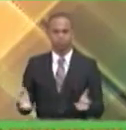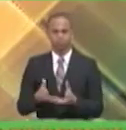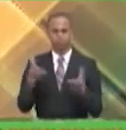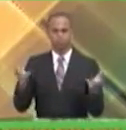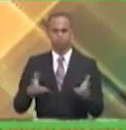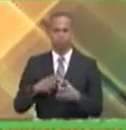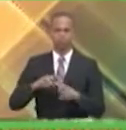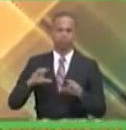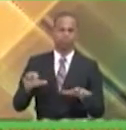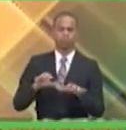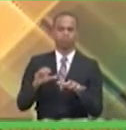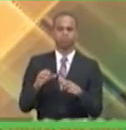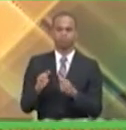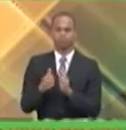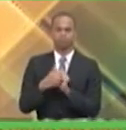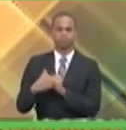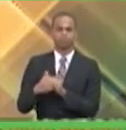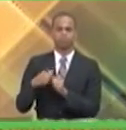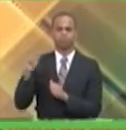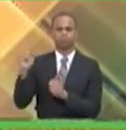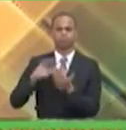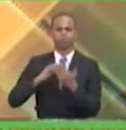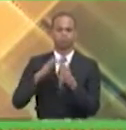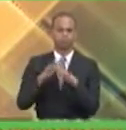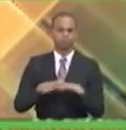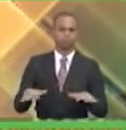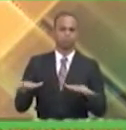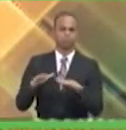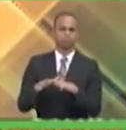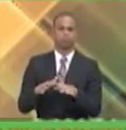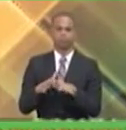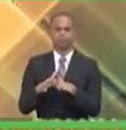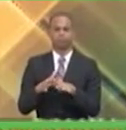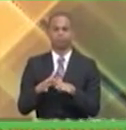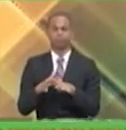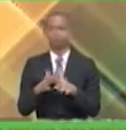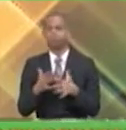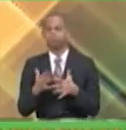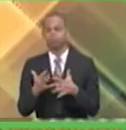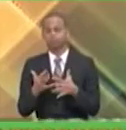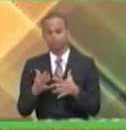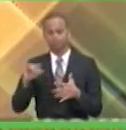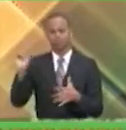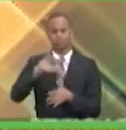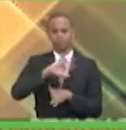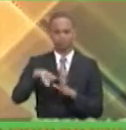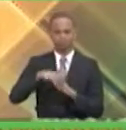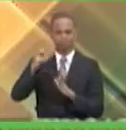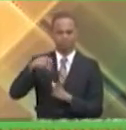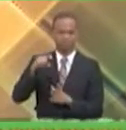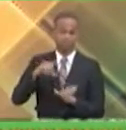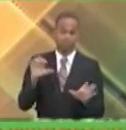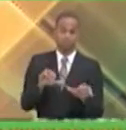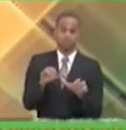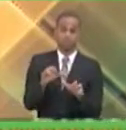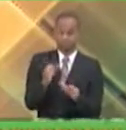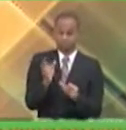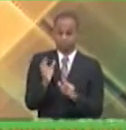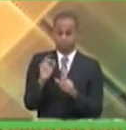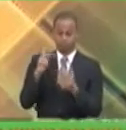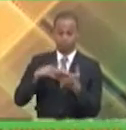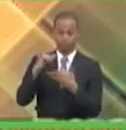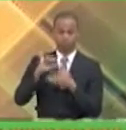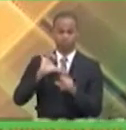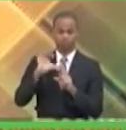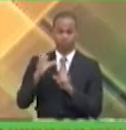la articulación con la misma comunidad, con otras comunidades, todo lo que tiene que ver. Es decir, los proyectos culturales